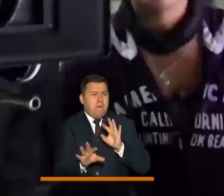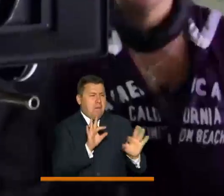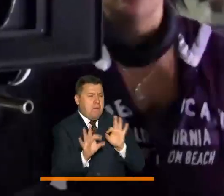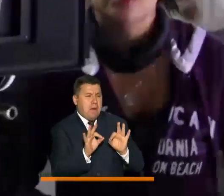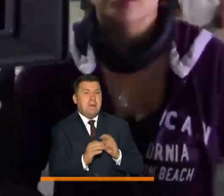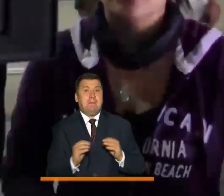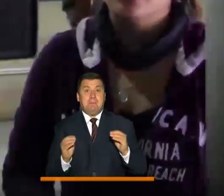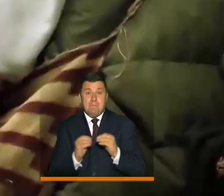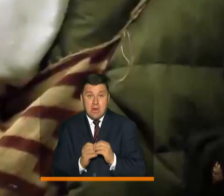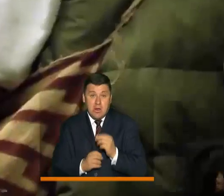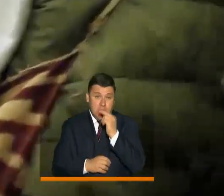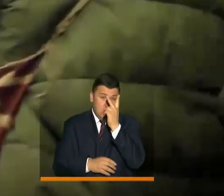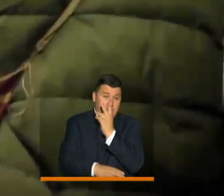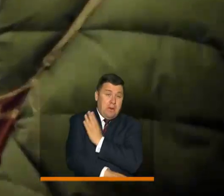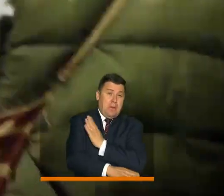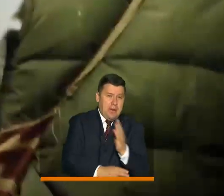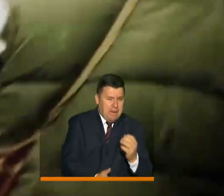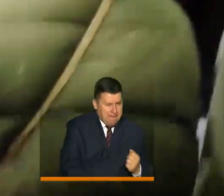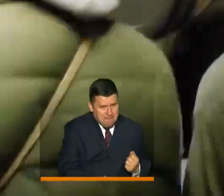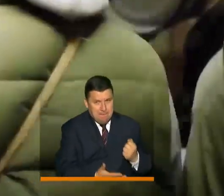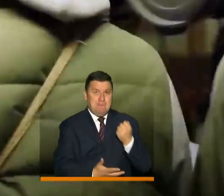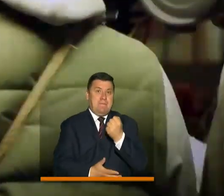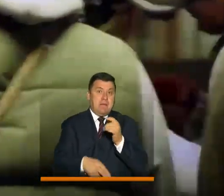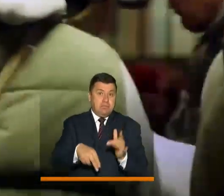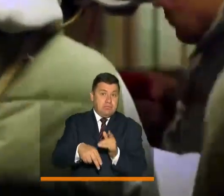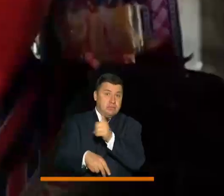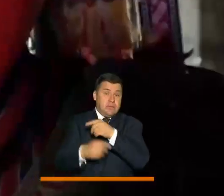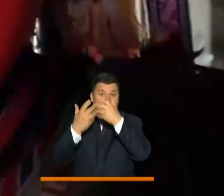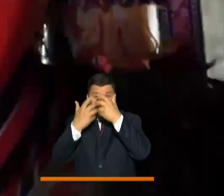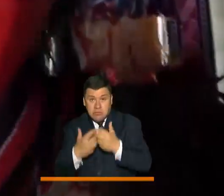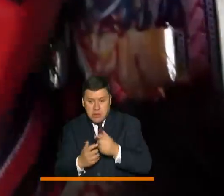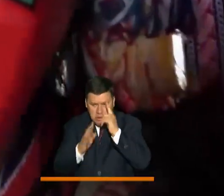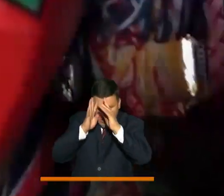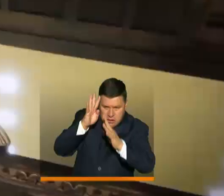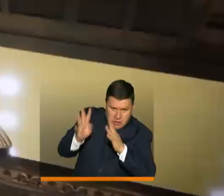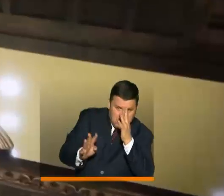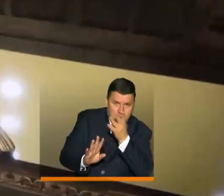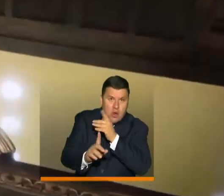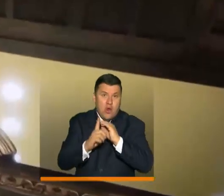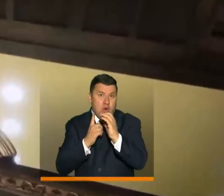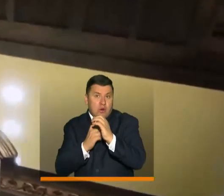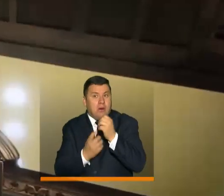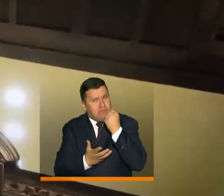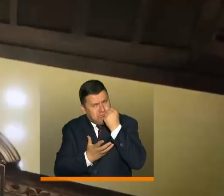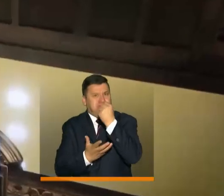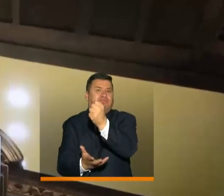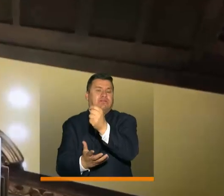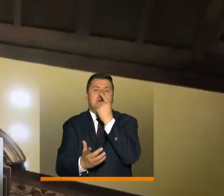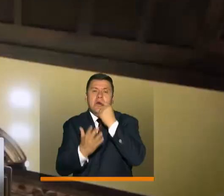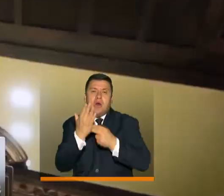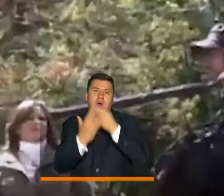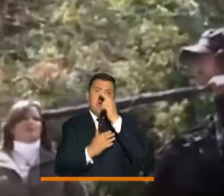Se destinarán más de 2 billones de pesos en incentivos para las industrias creativas y culturales mediante el proyecto de ley